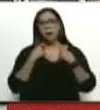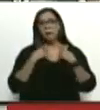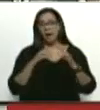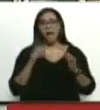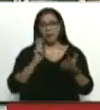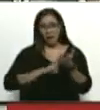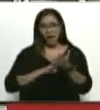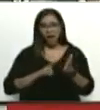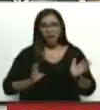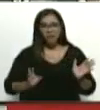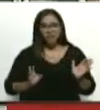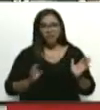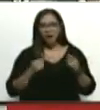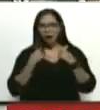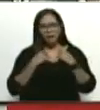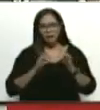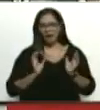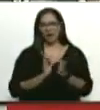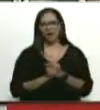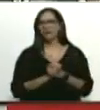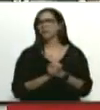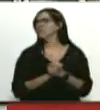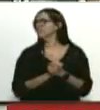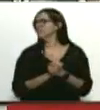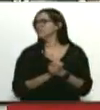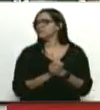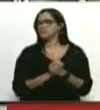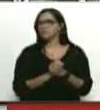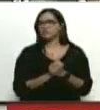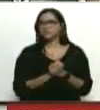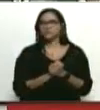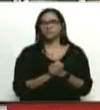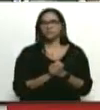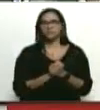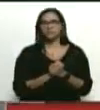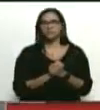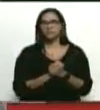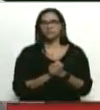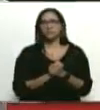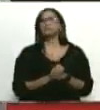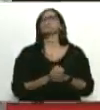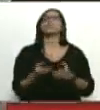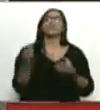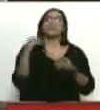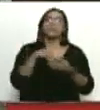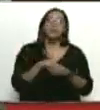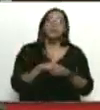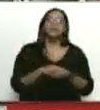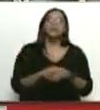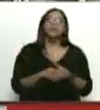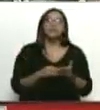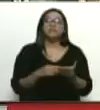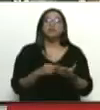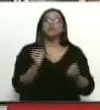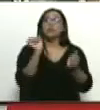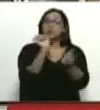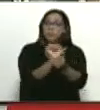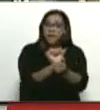eso? Perdimos, fuimos derrotados militarmente. Es más, nos detuvieron